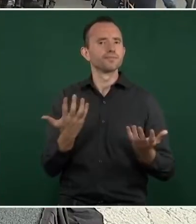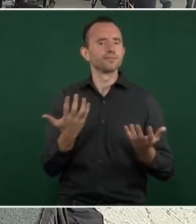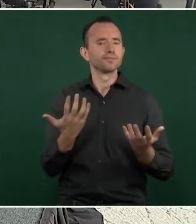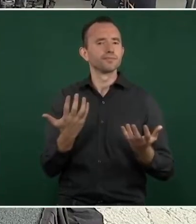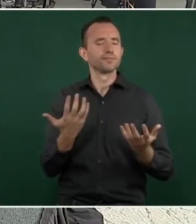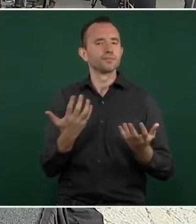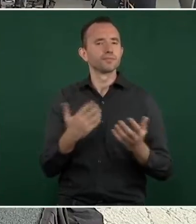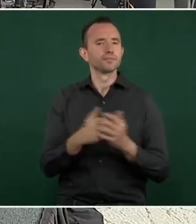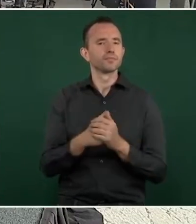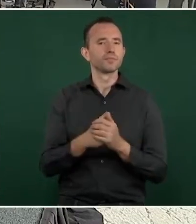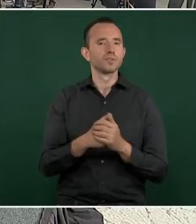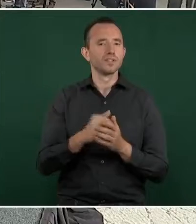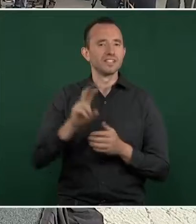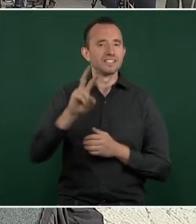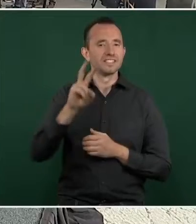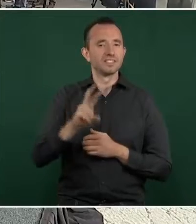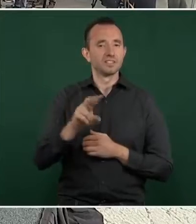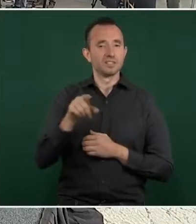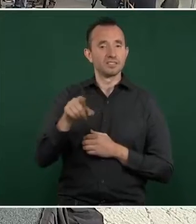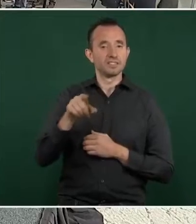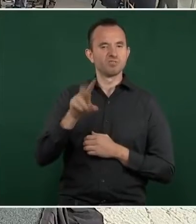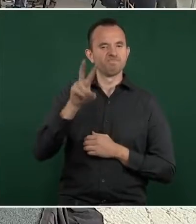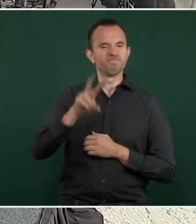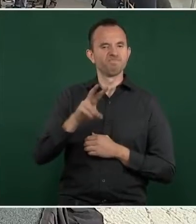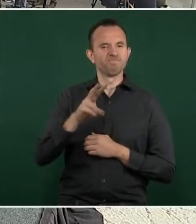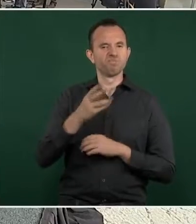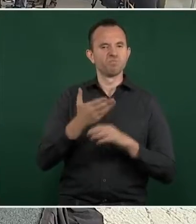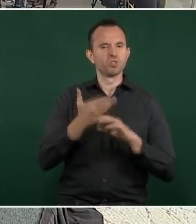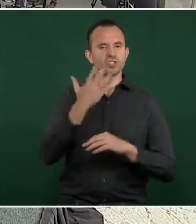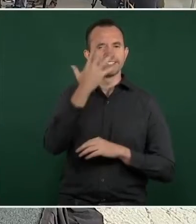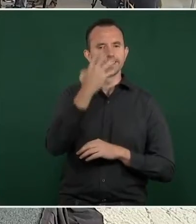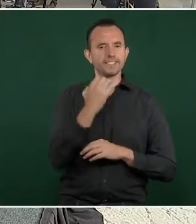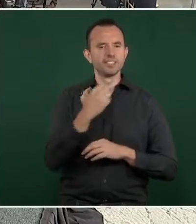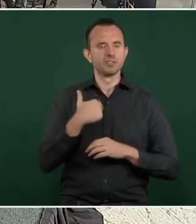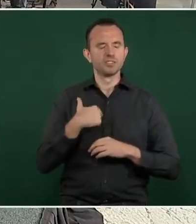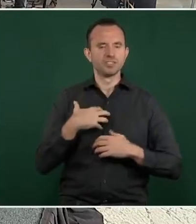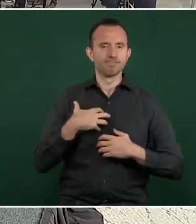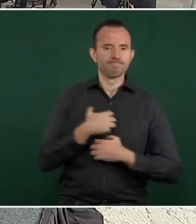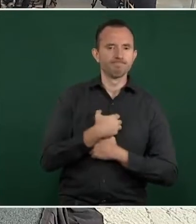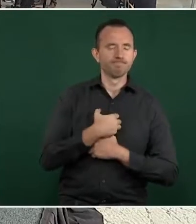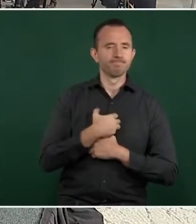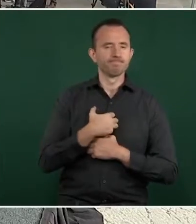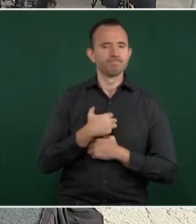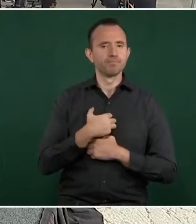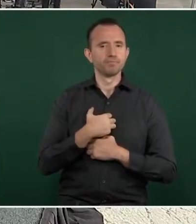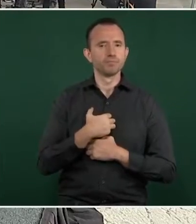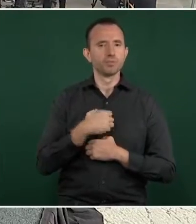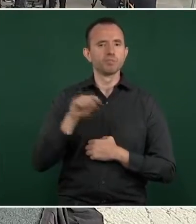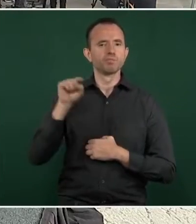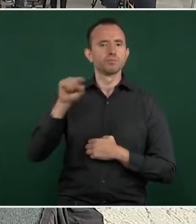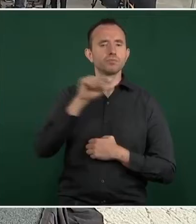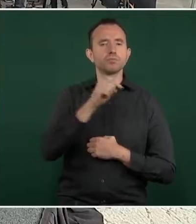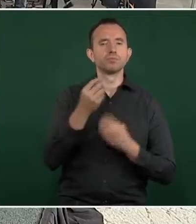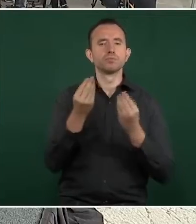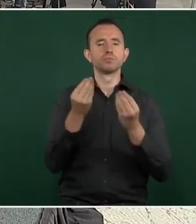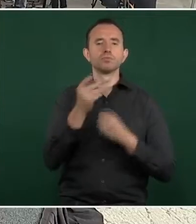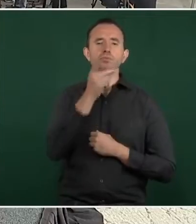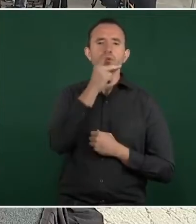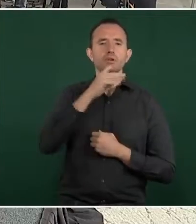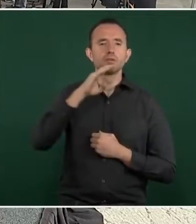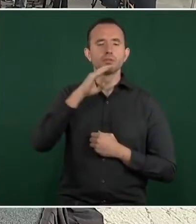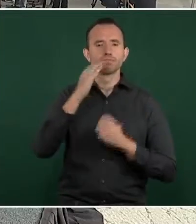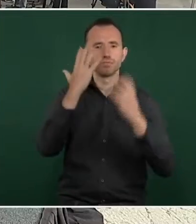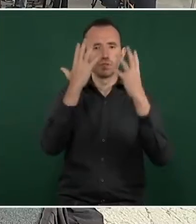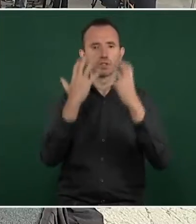muy triste, muy doloroso para los padres, para las